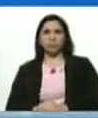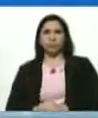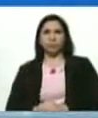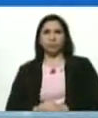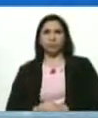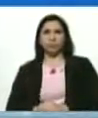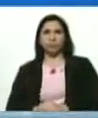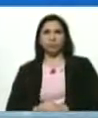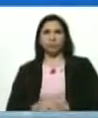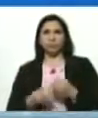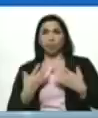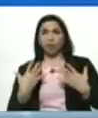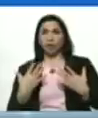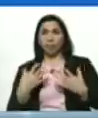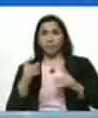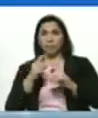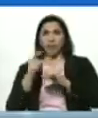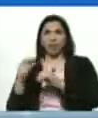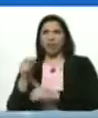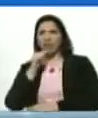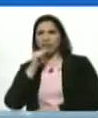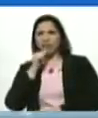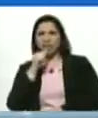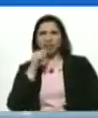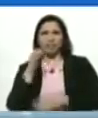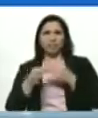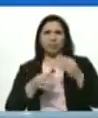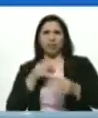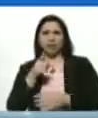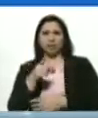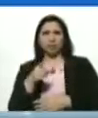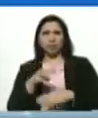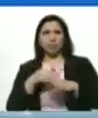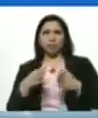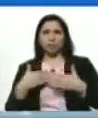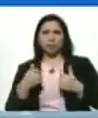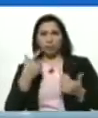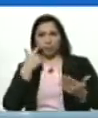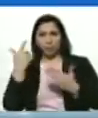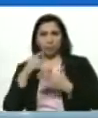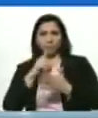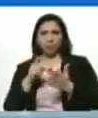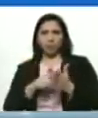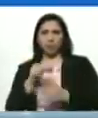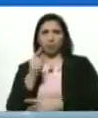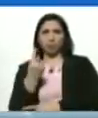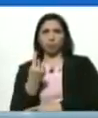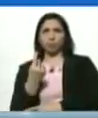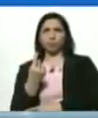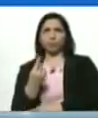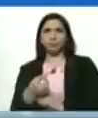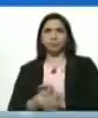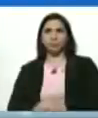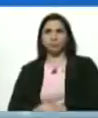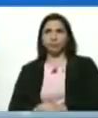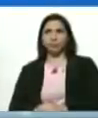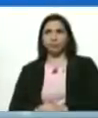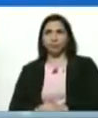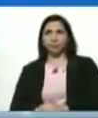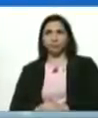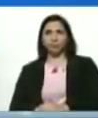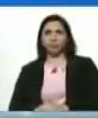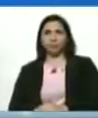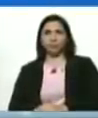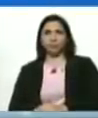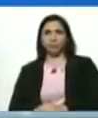bueno tiene la palabra quién va a explicar eso carlos alvarado vamos a completar el punto 1 está pendiente el punto 2 de la agenda de